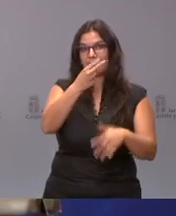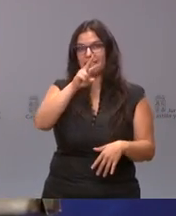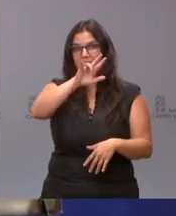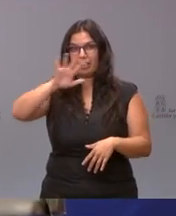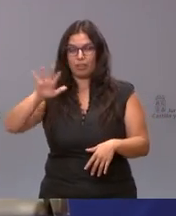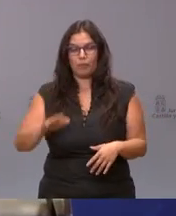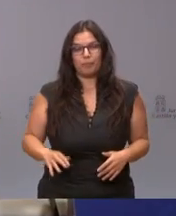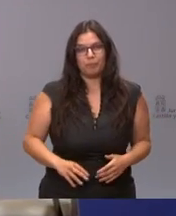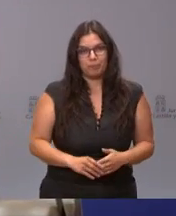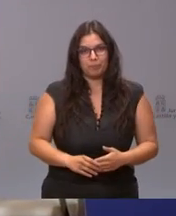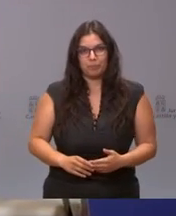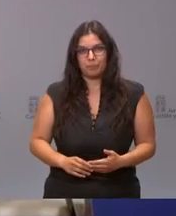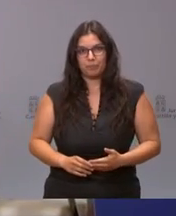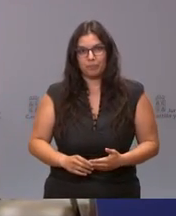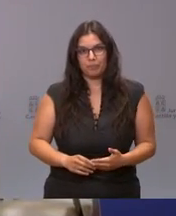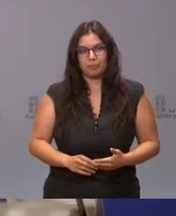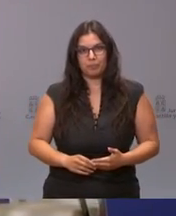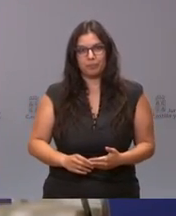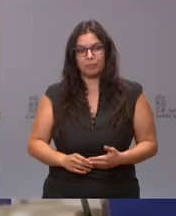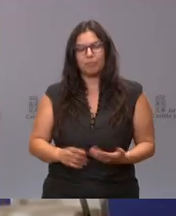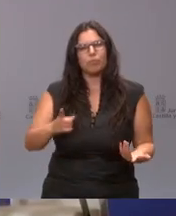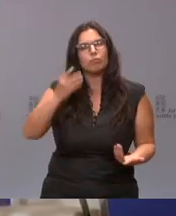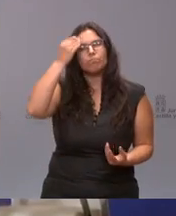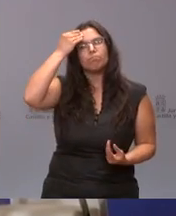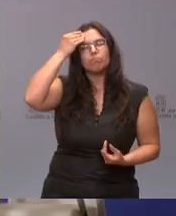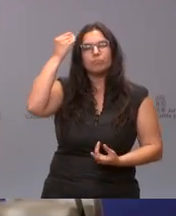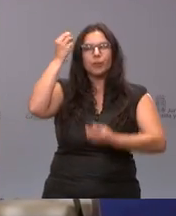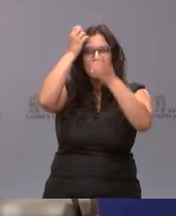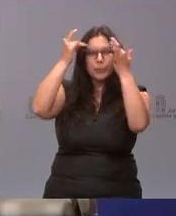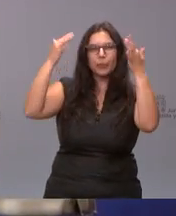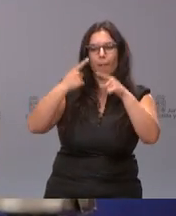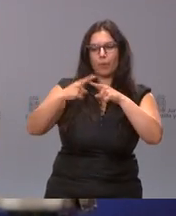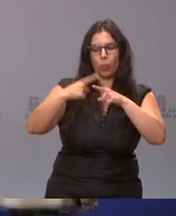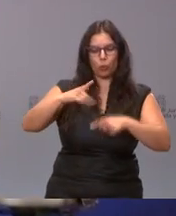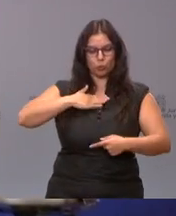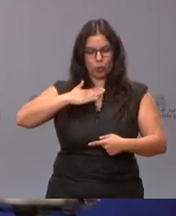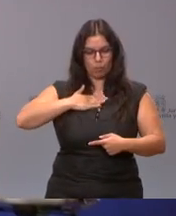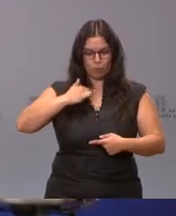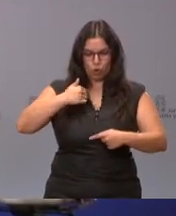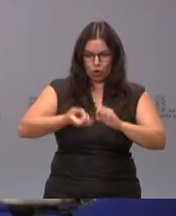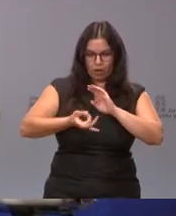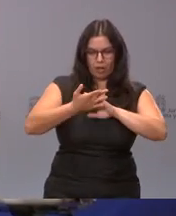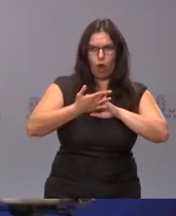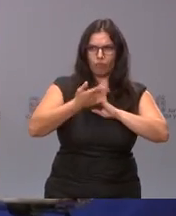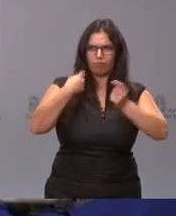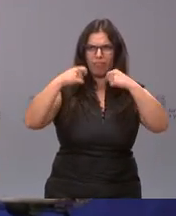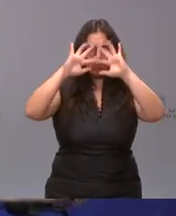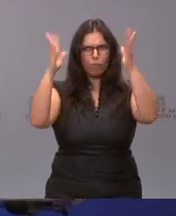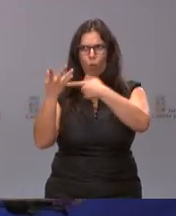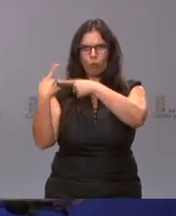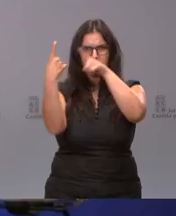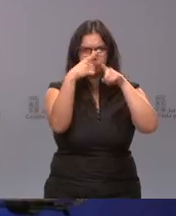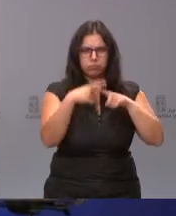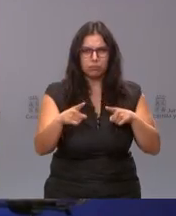2022-2025. ¿Alguna vez soñaste en ver tus productos en diferentes partes del mundo? ¿Que miles